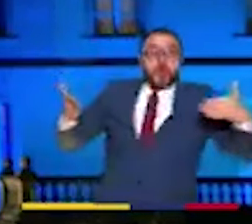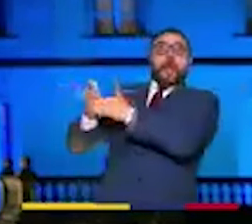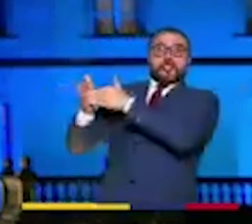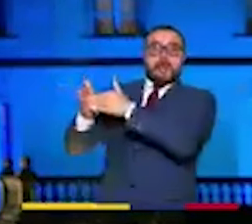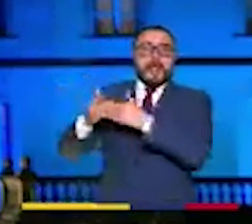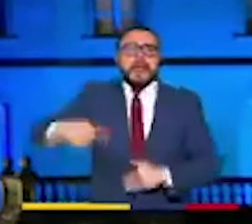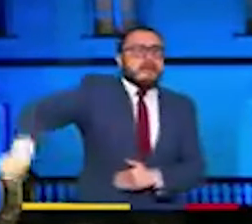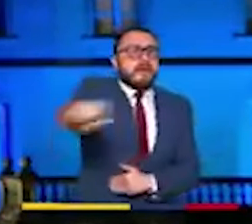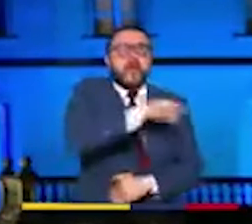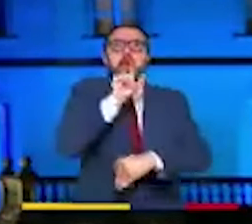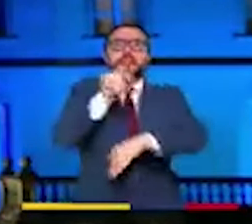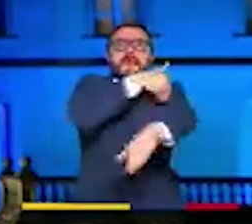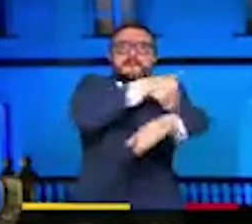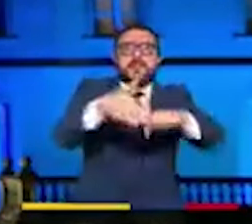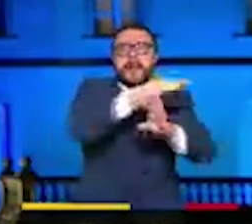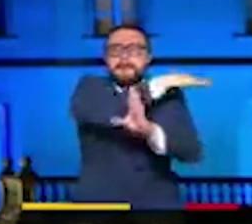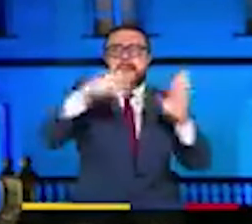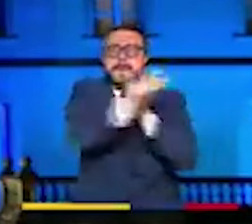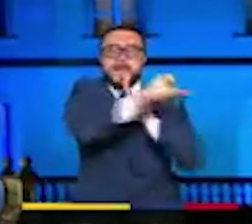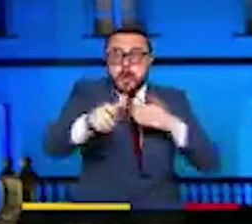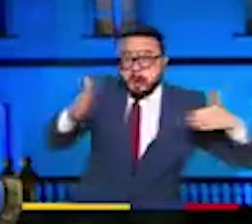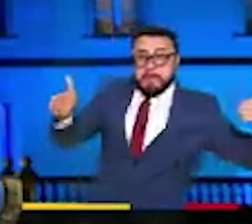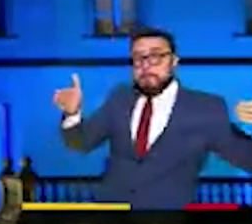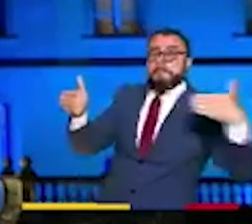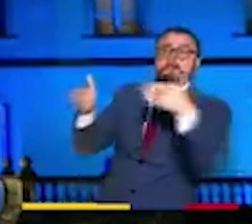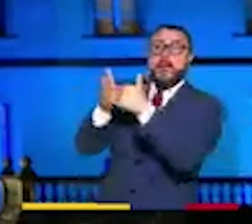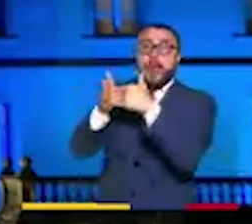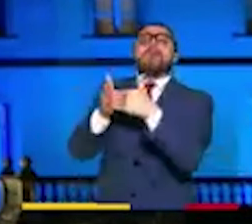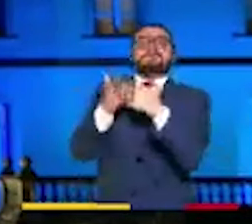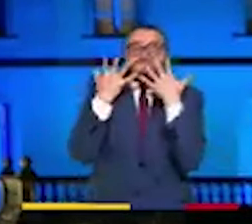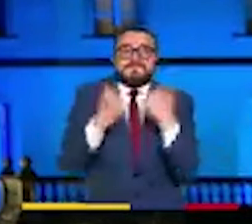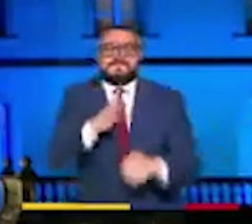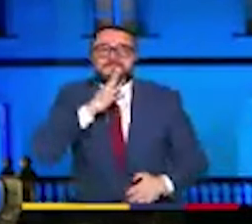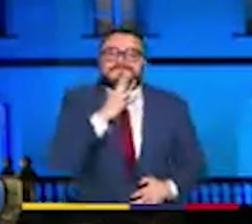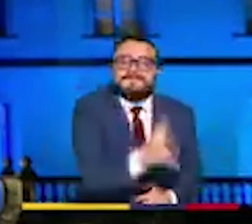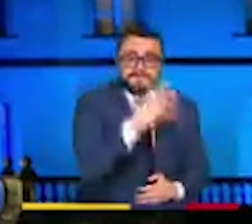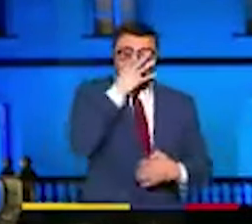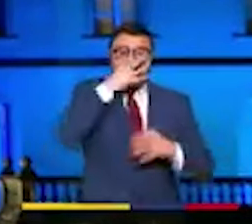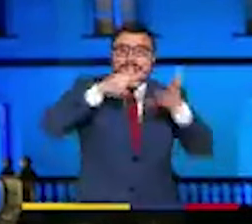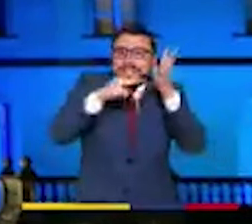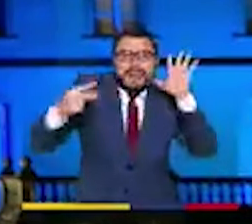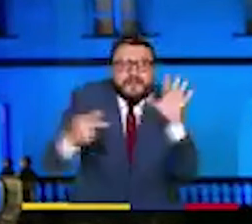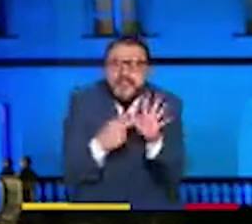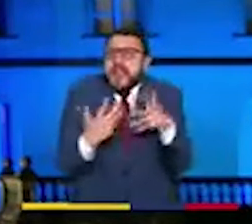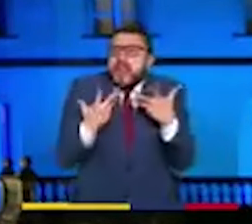votaron por este proyecto progresista. Esto es una fractura burda e